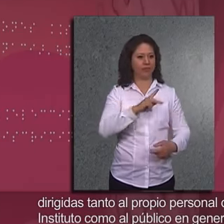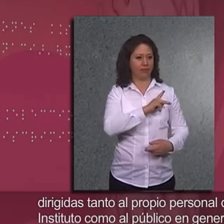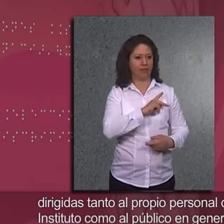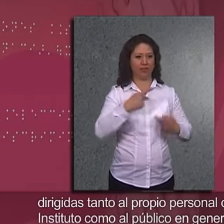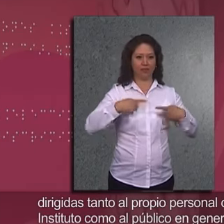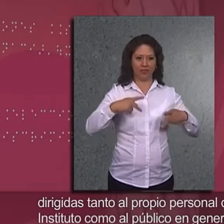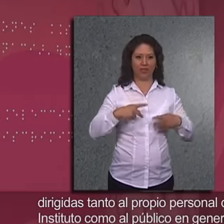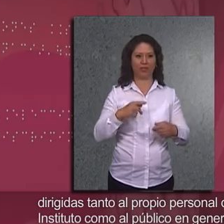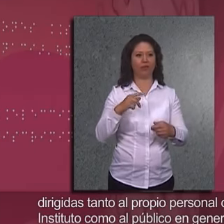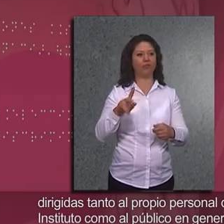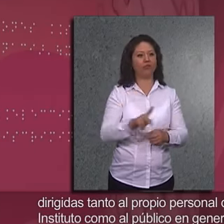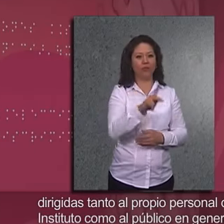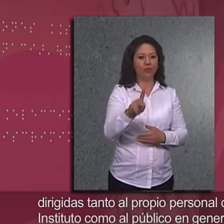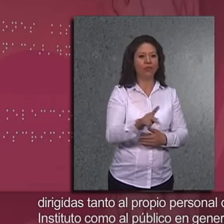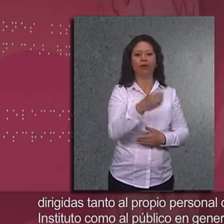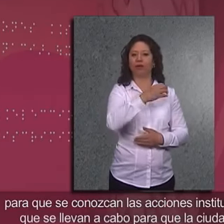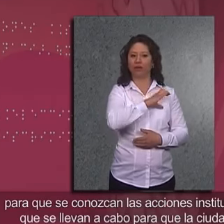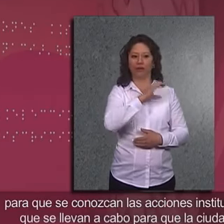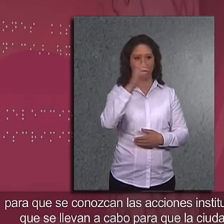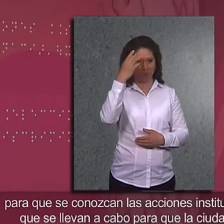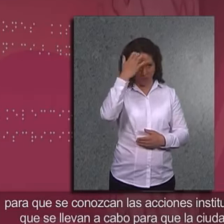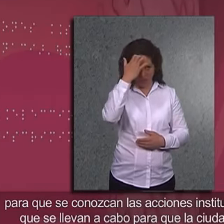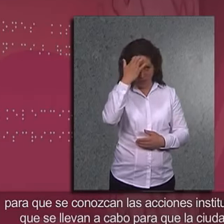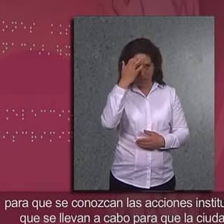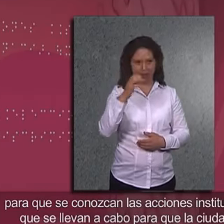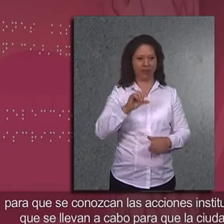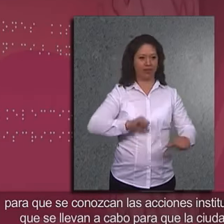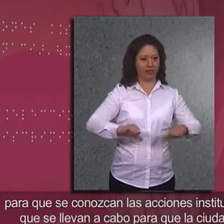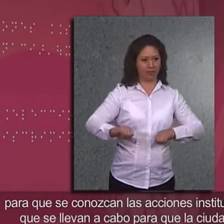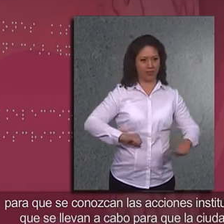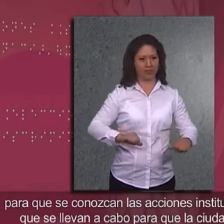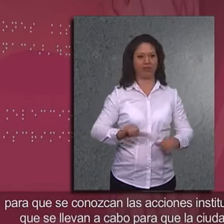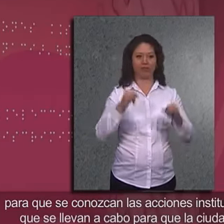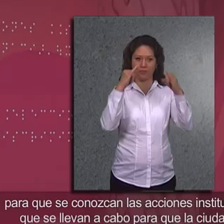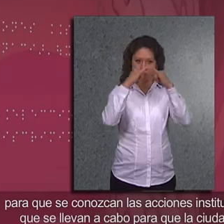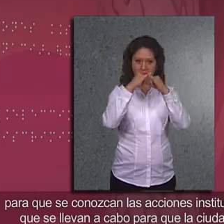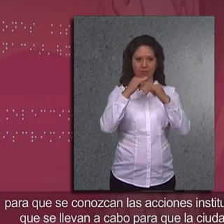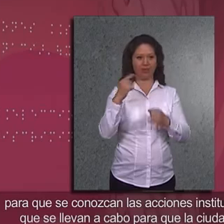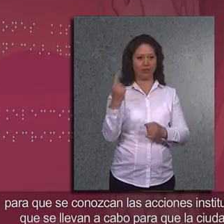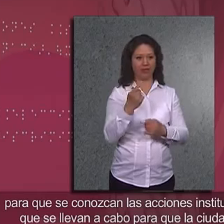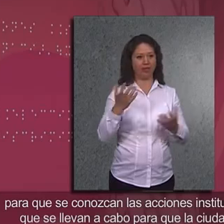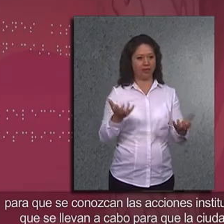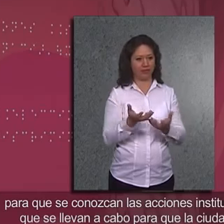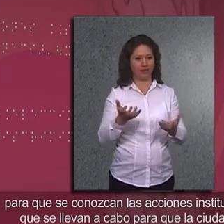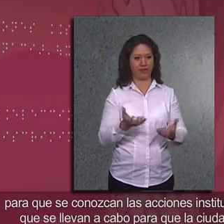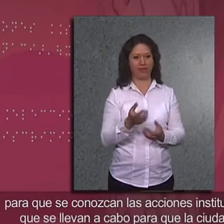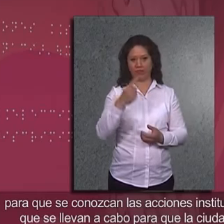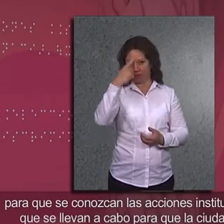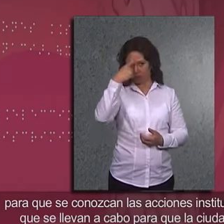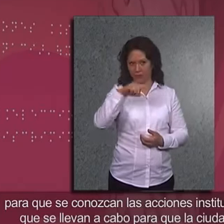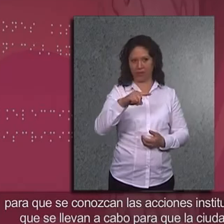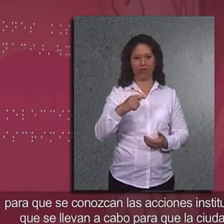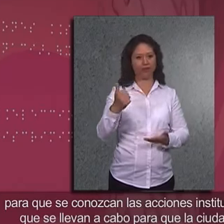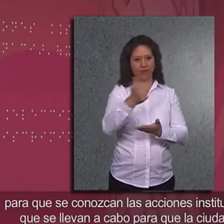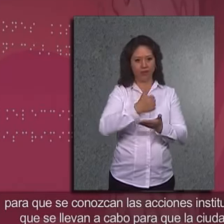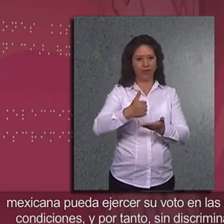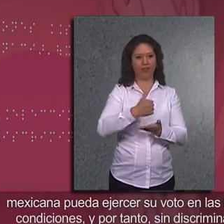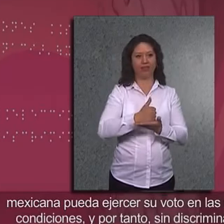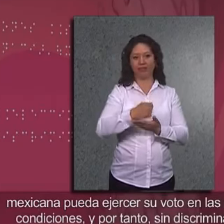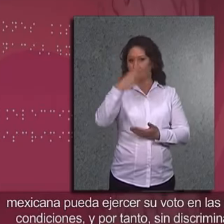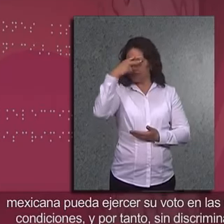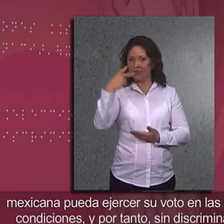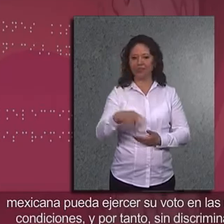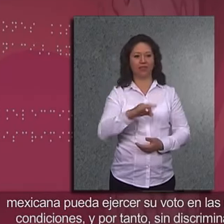del instituto como al público en general, para que se conozcan las acciones institucionales que se llevan a cabo para que la